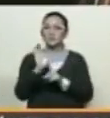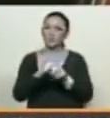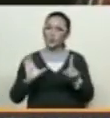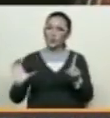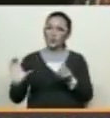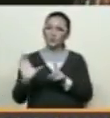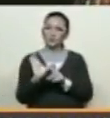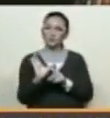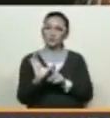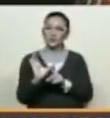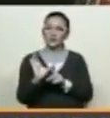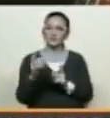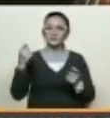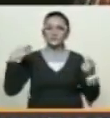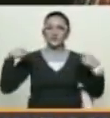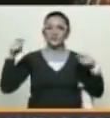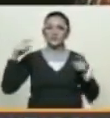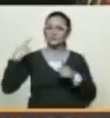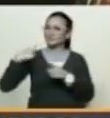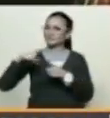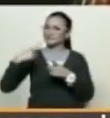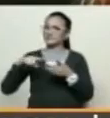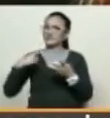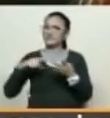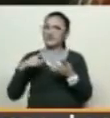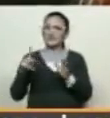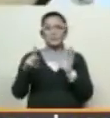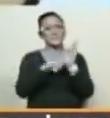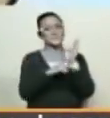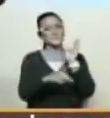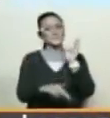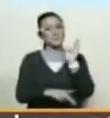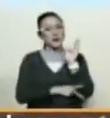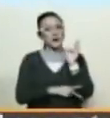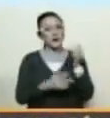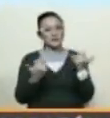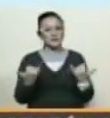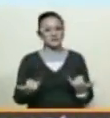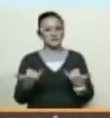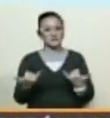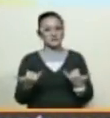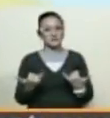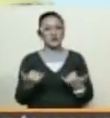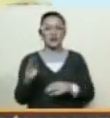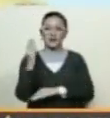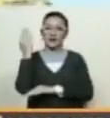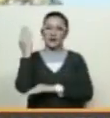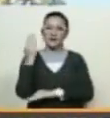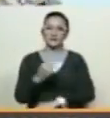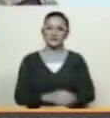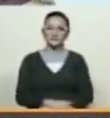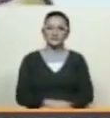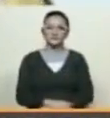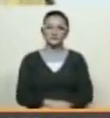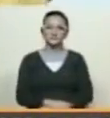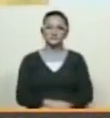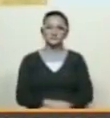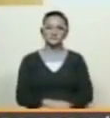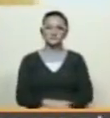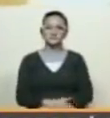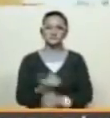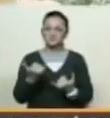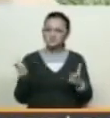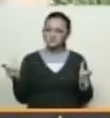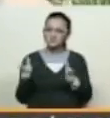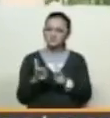cultural, el turismo de los diferentes parques que están aquí en el Estado Lara. Estamos también reunidos